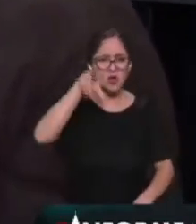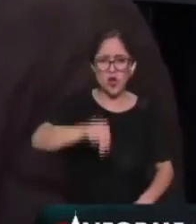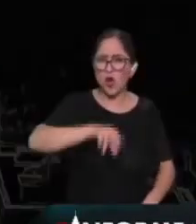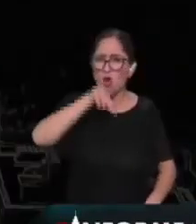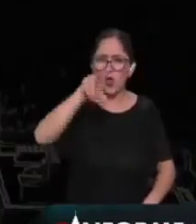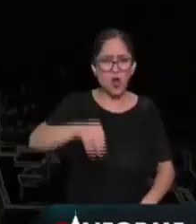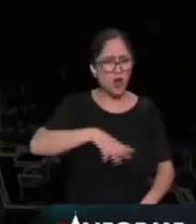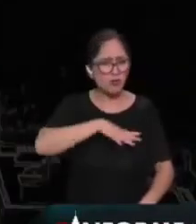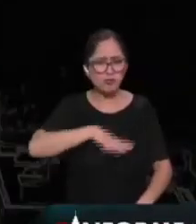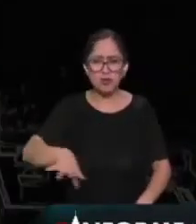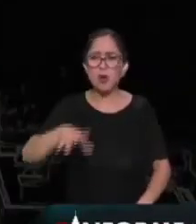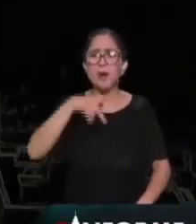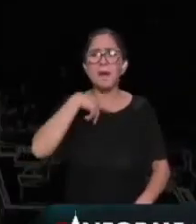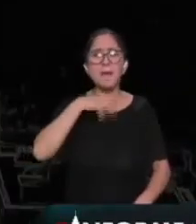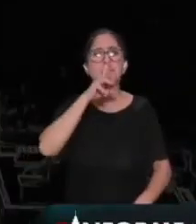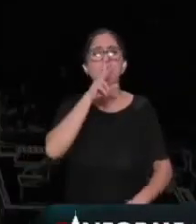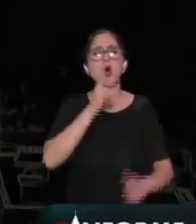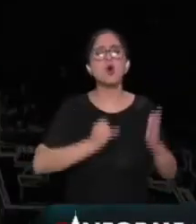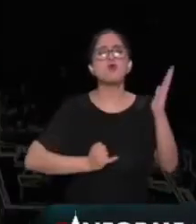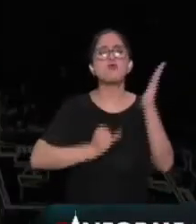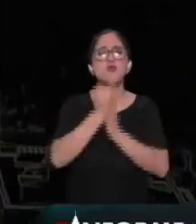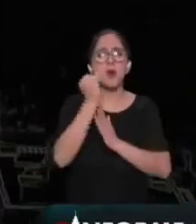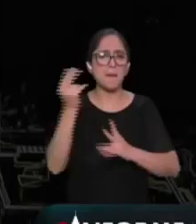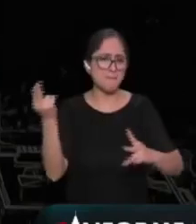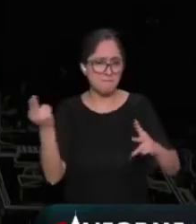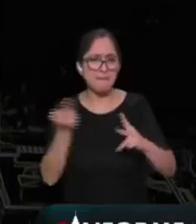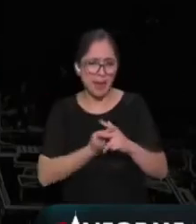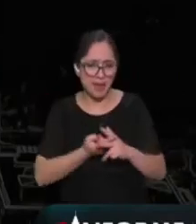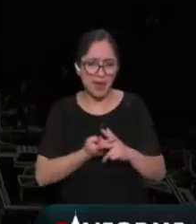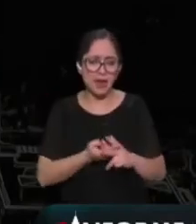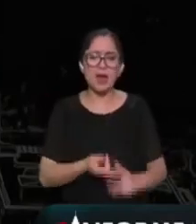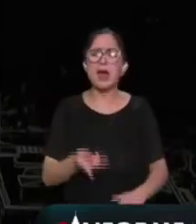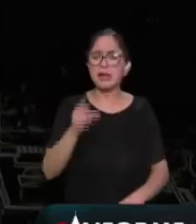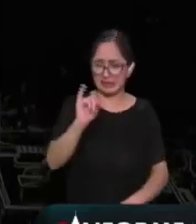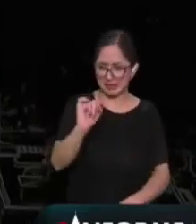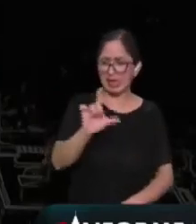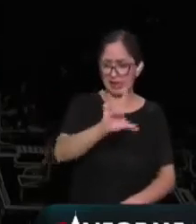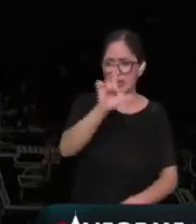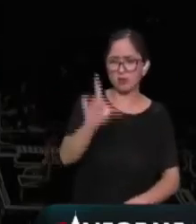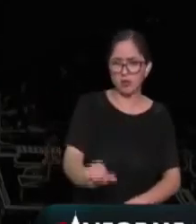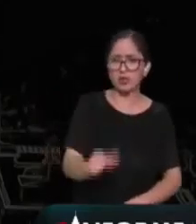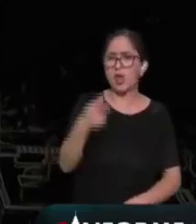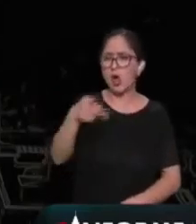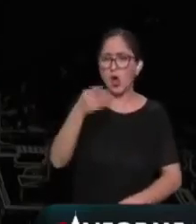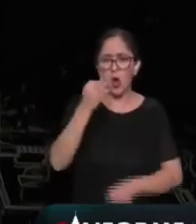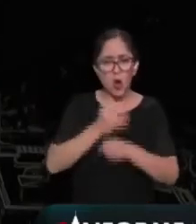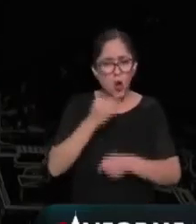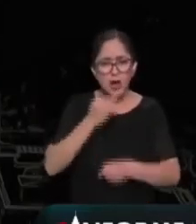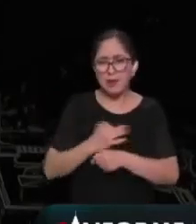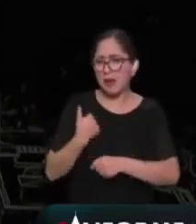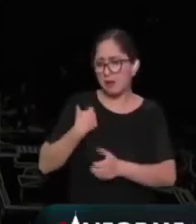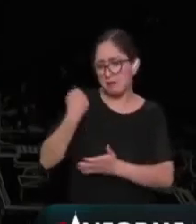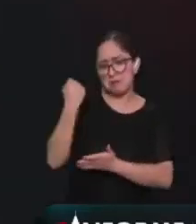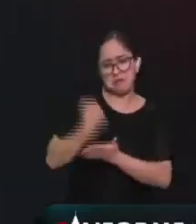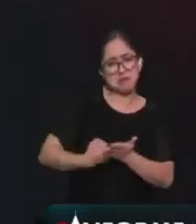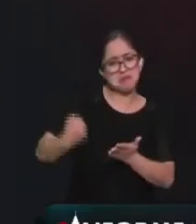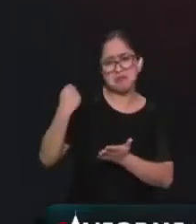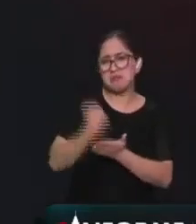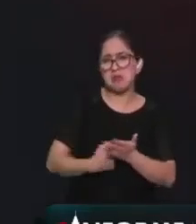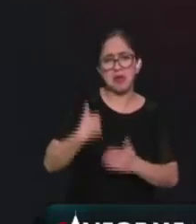mejor mátenme. Y los cínicos le decían, sí lo vamos a hacer, pero después ahorita te vas a fregar y nos vamos a quedar aquí todo el tiempo,